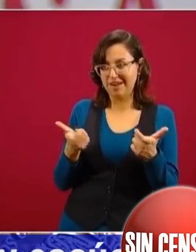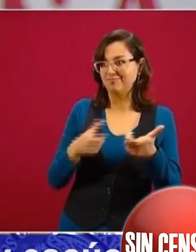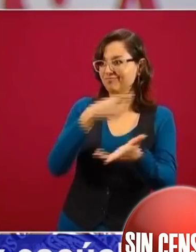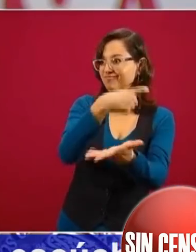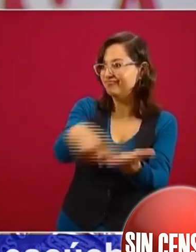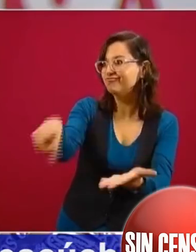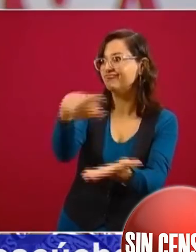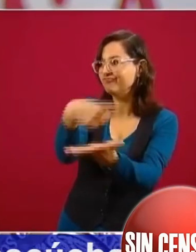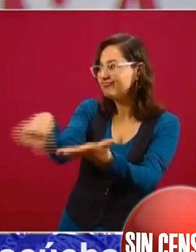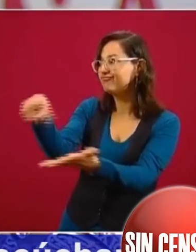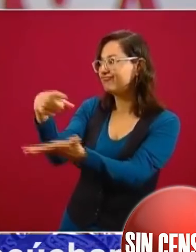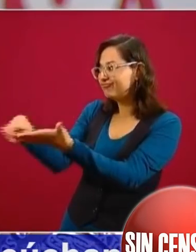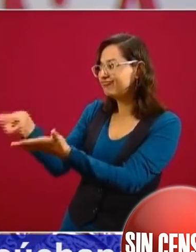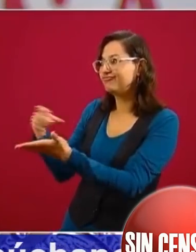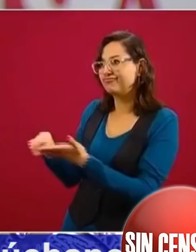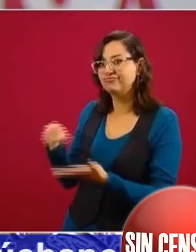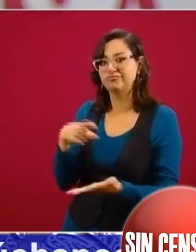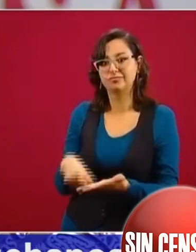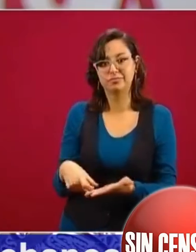Si la gente tiene